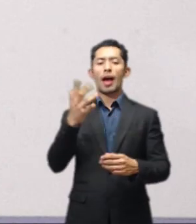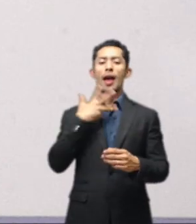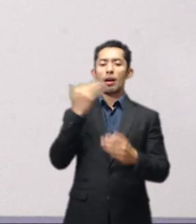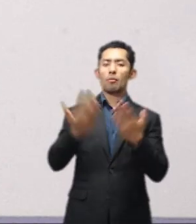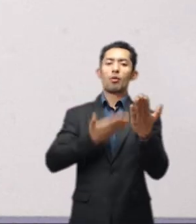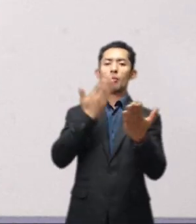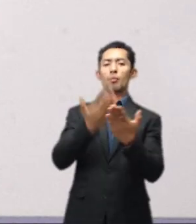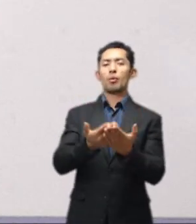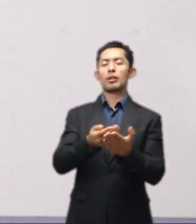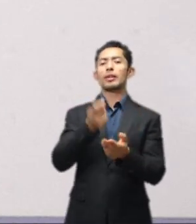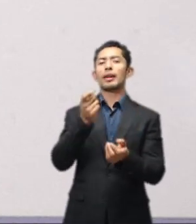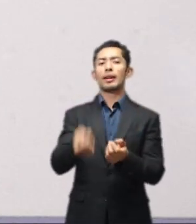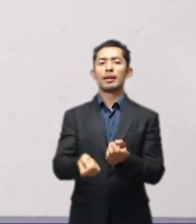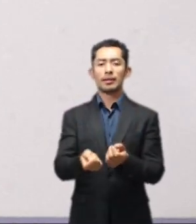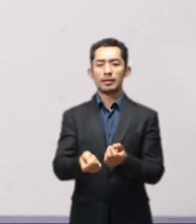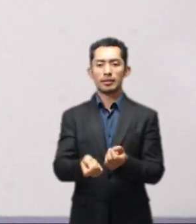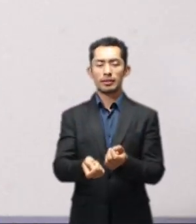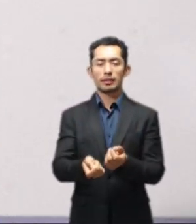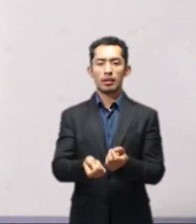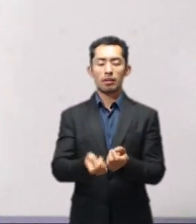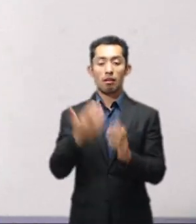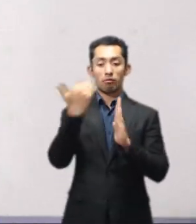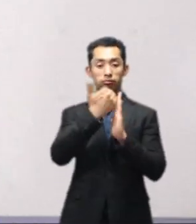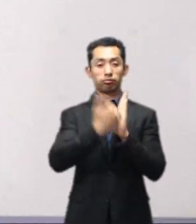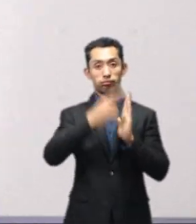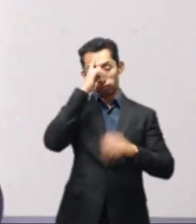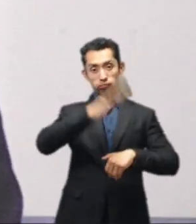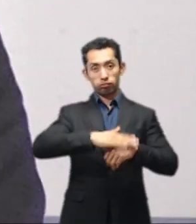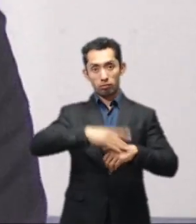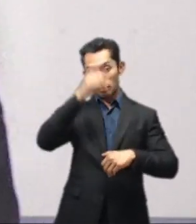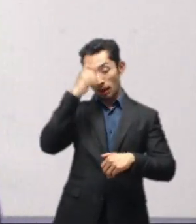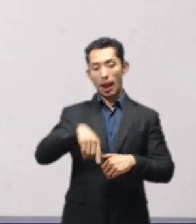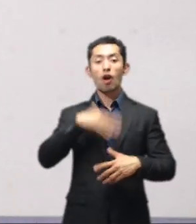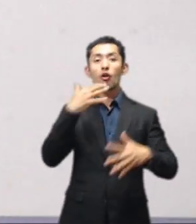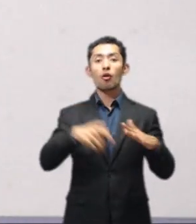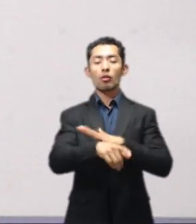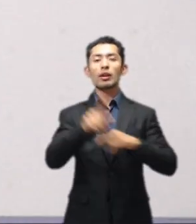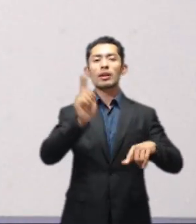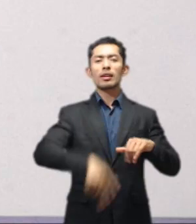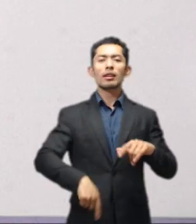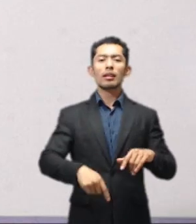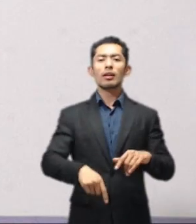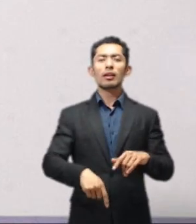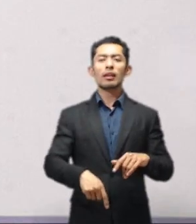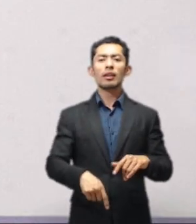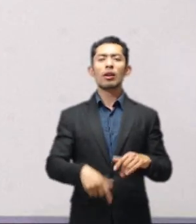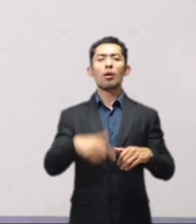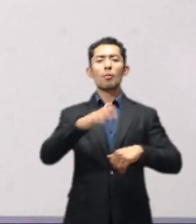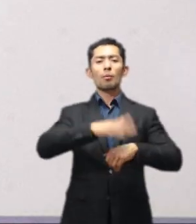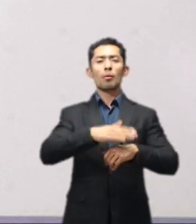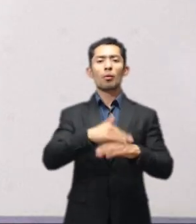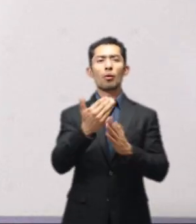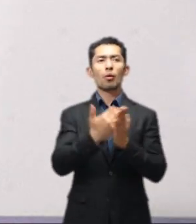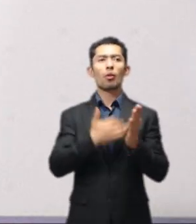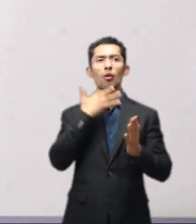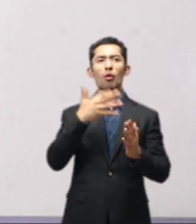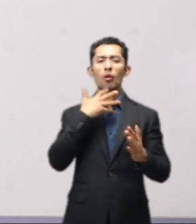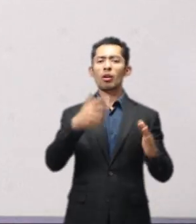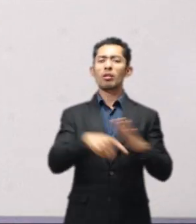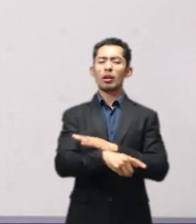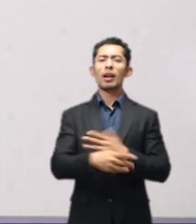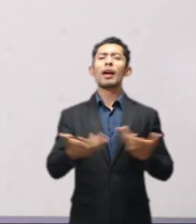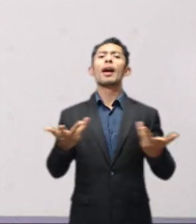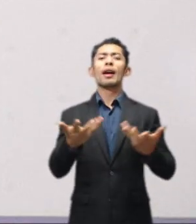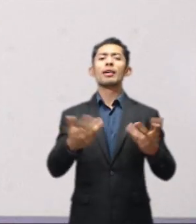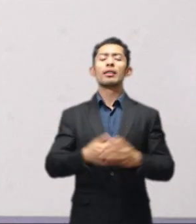una propuesta de un protocolo de anticorrupción qué va a pasar con el con este protocolo bueno